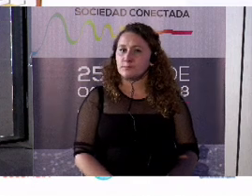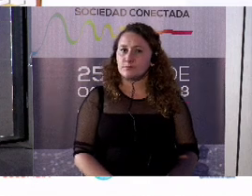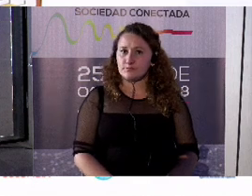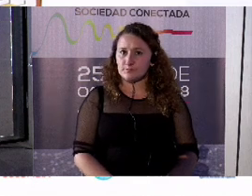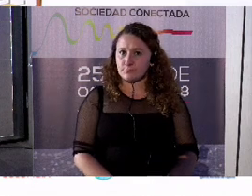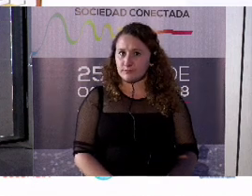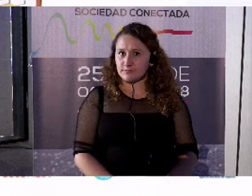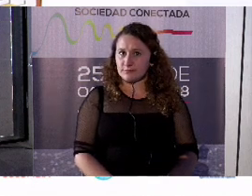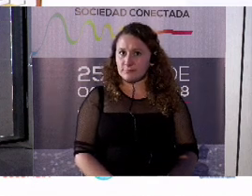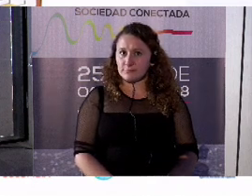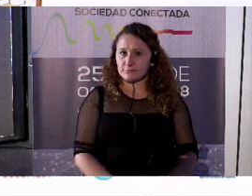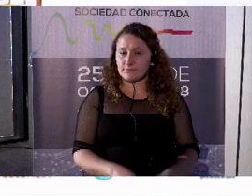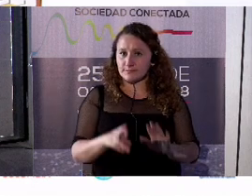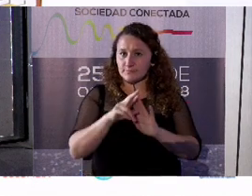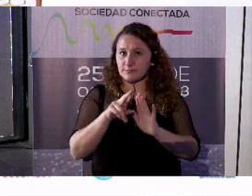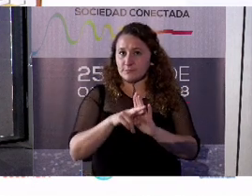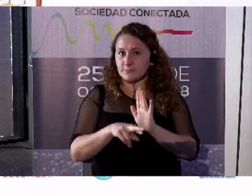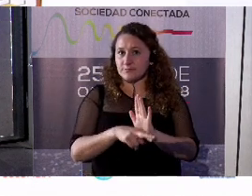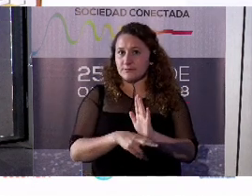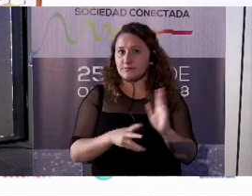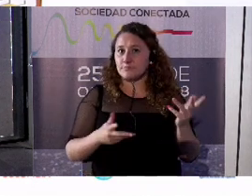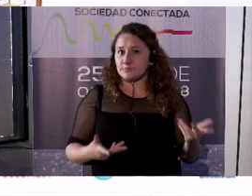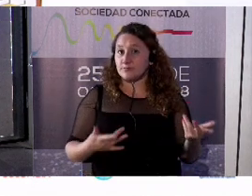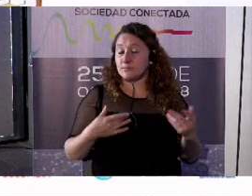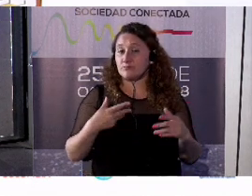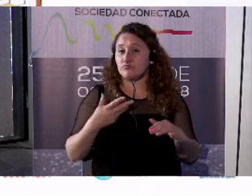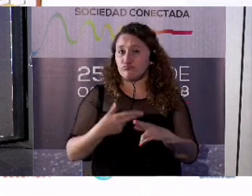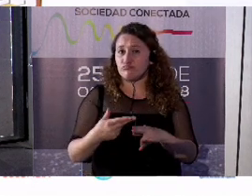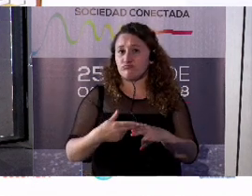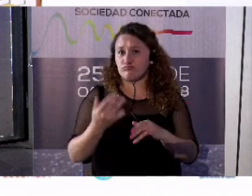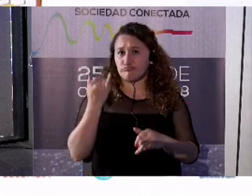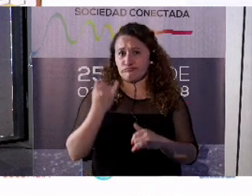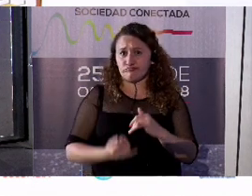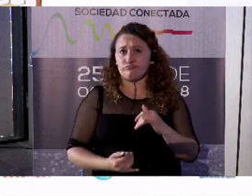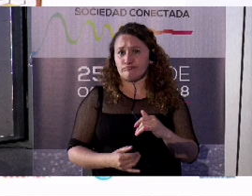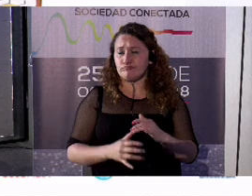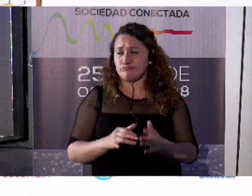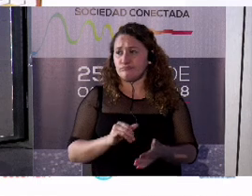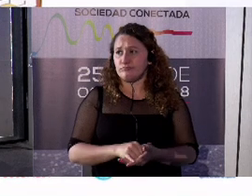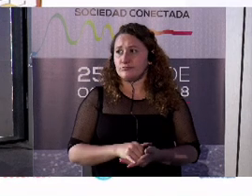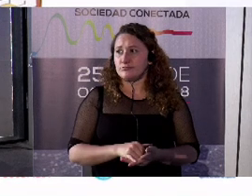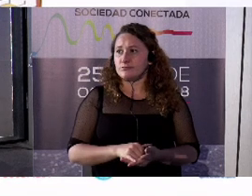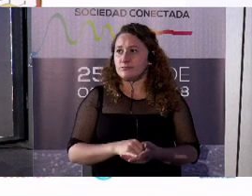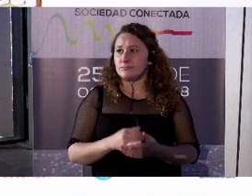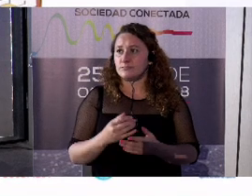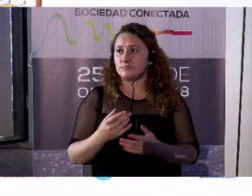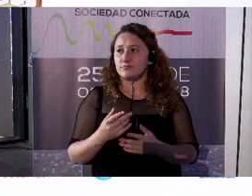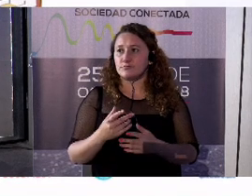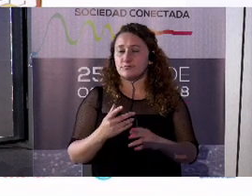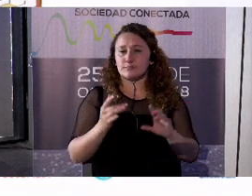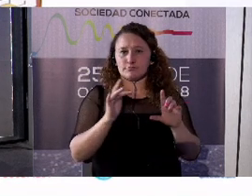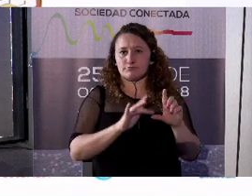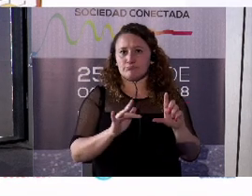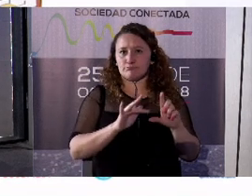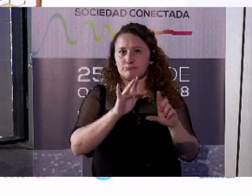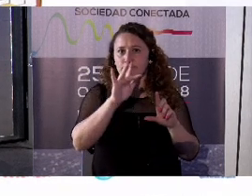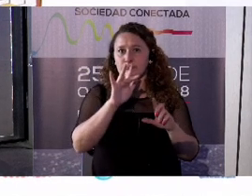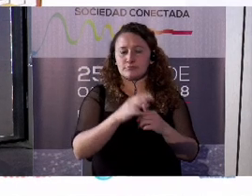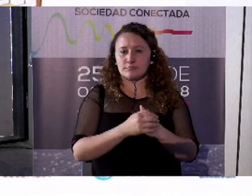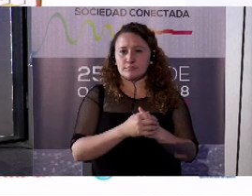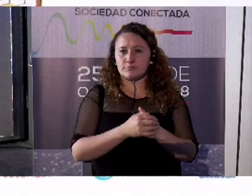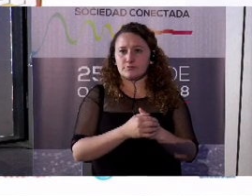tener La regulación pronto se está finalizando con el regulador La regulación para espacios en